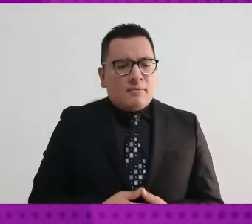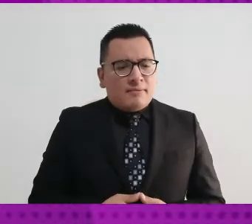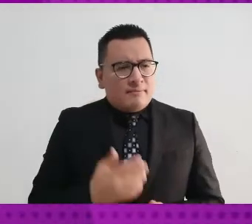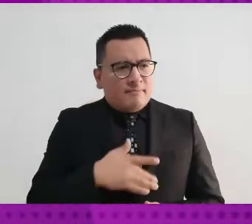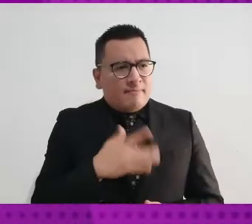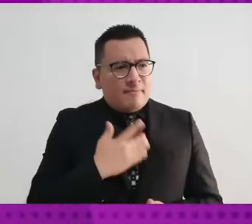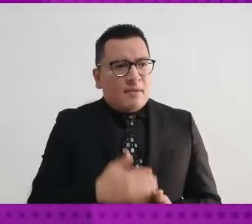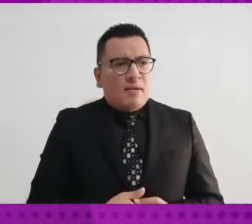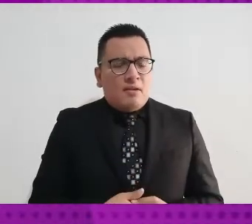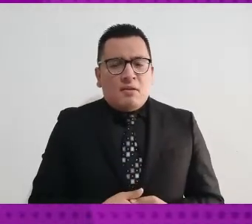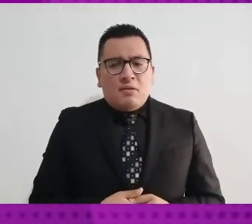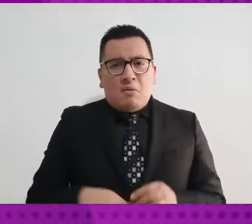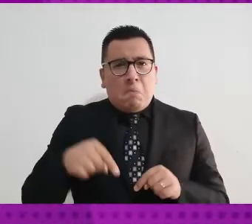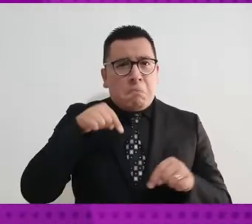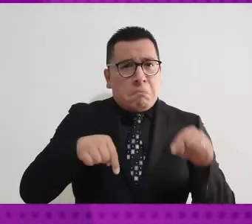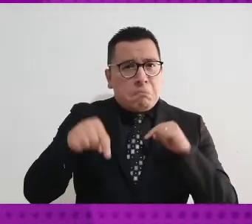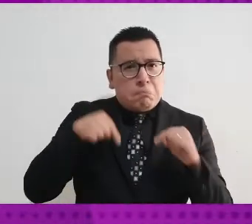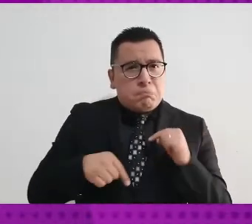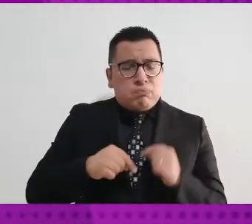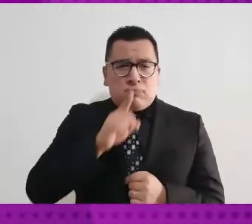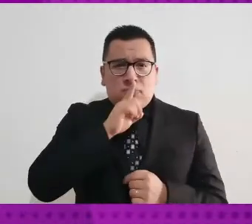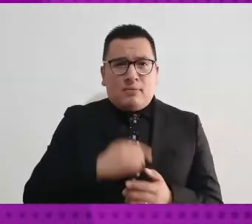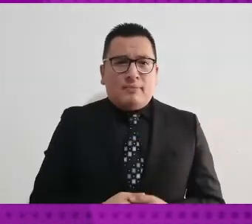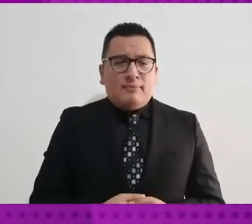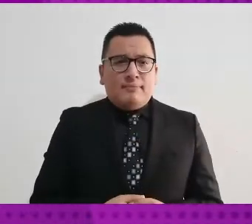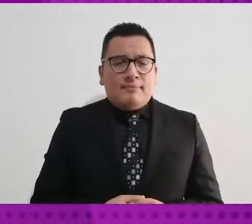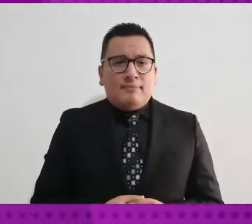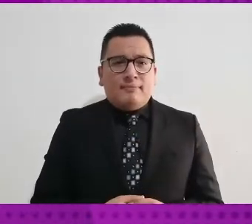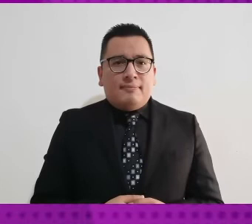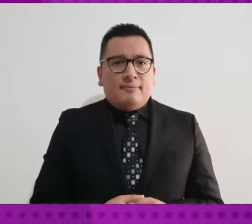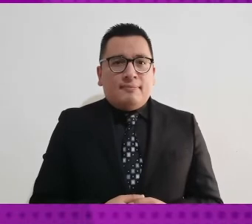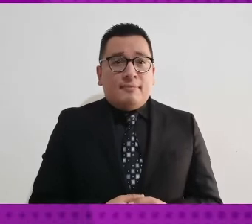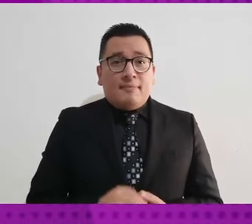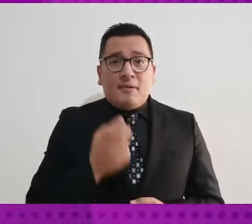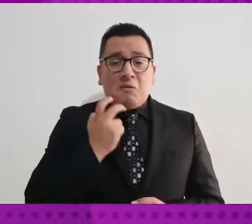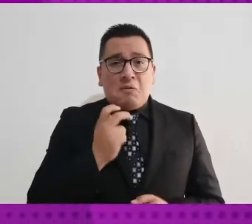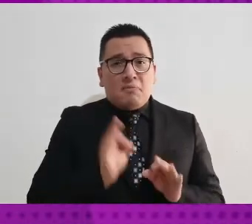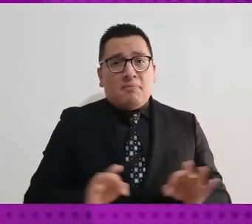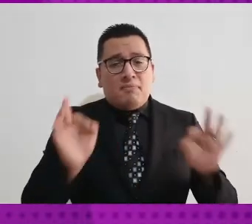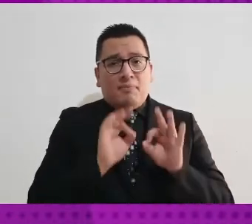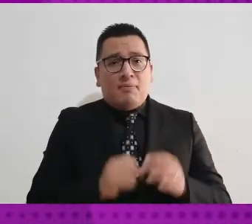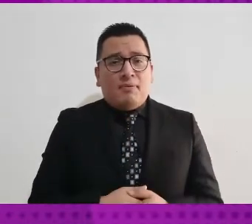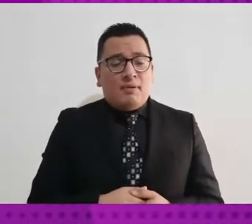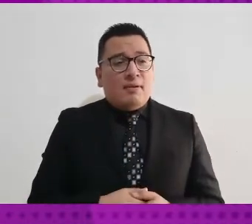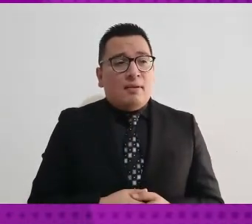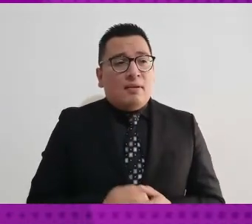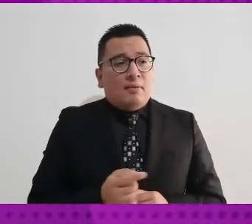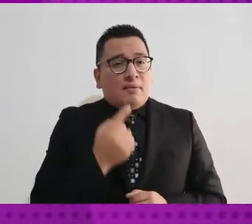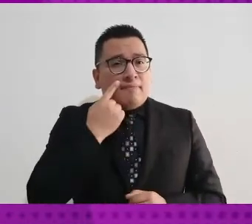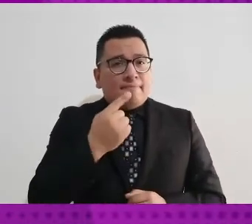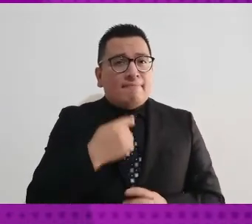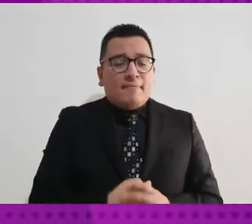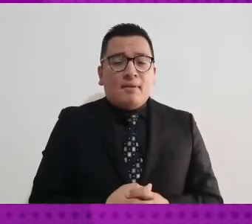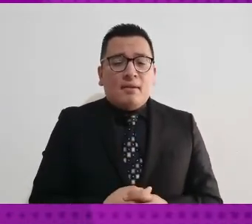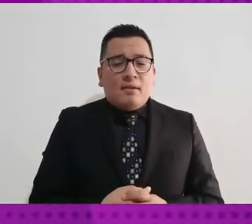a retroceder en temas de democracia. Eso fue muy importante, Gaby, porque fíjate que